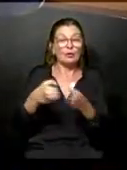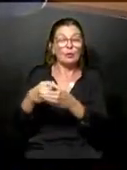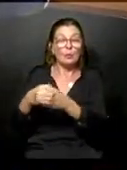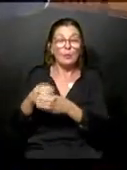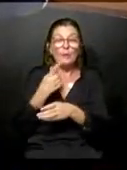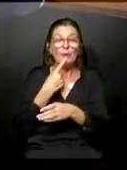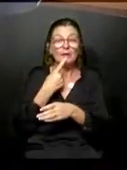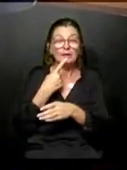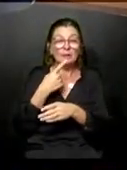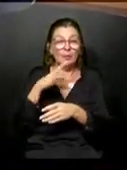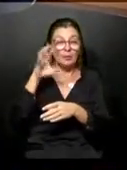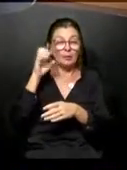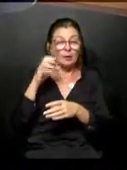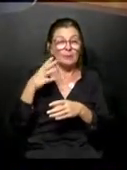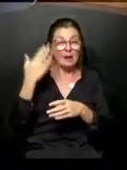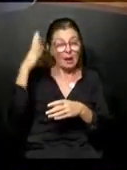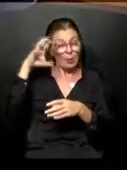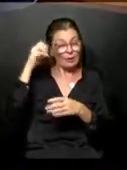vamos hablando.